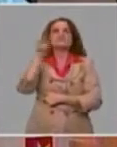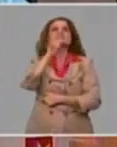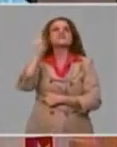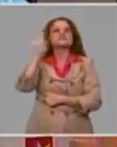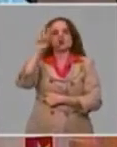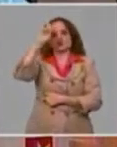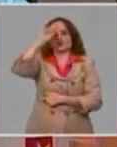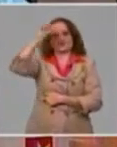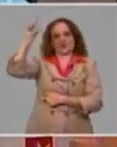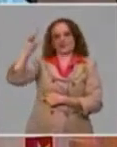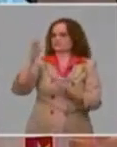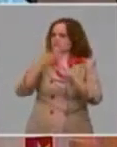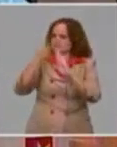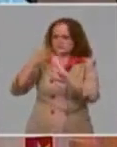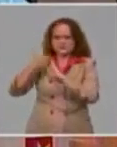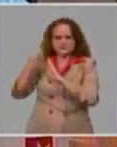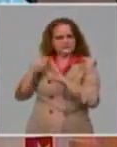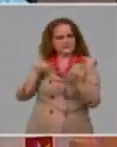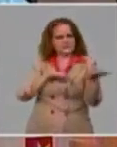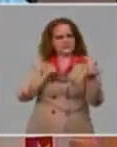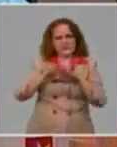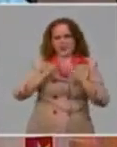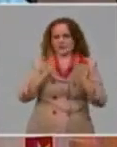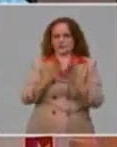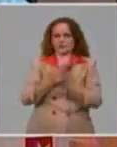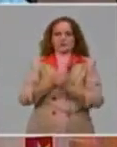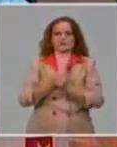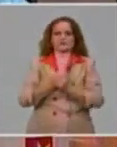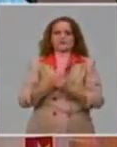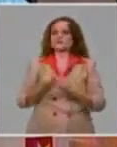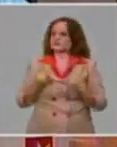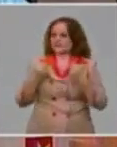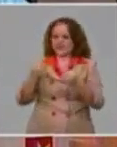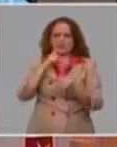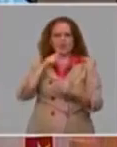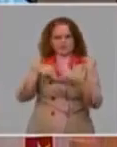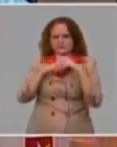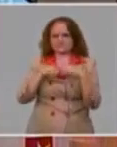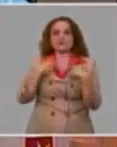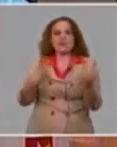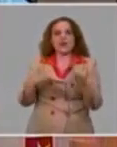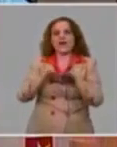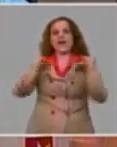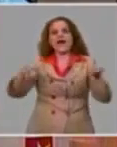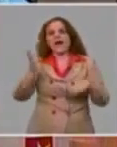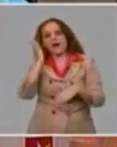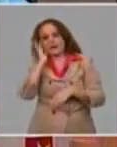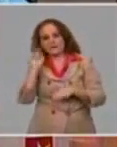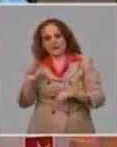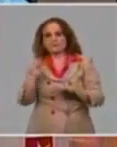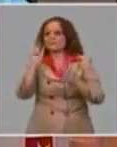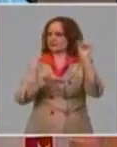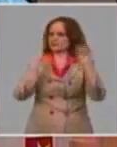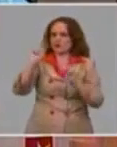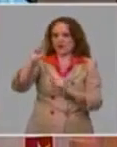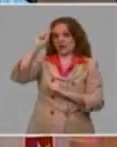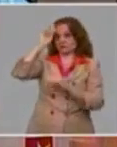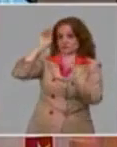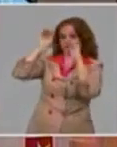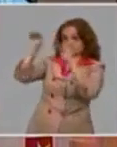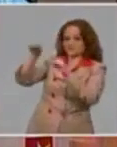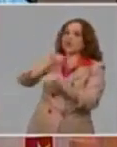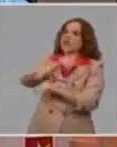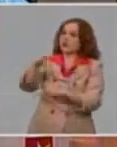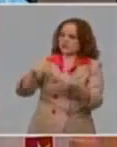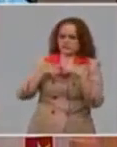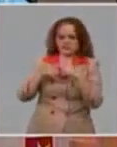2.656 camas en óptimas condiciones para los hospitalizados, los que hay que hospitalizar, que tienen una situación más grave. En